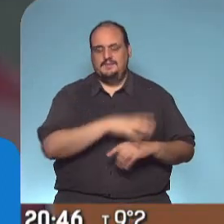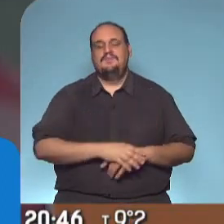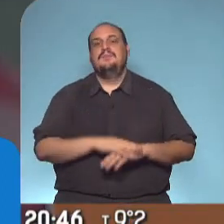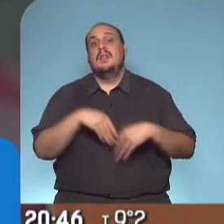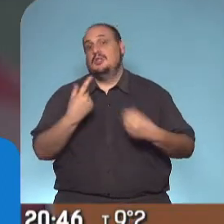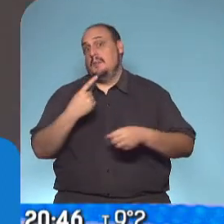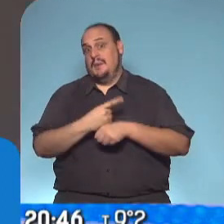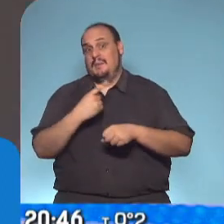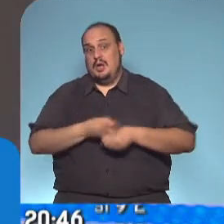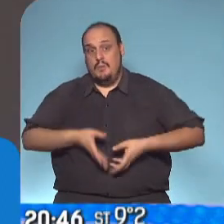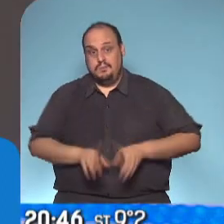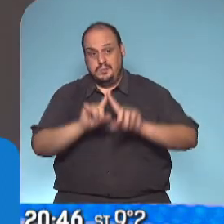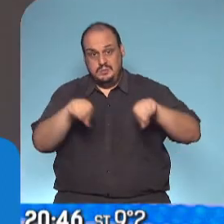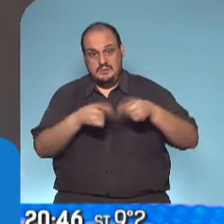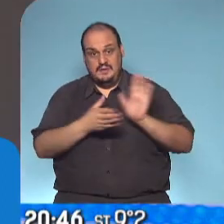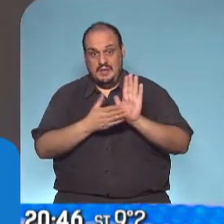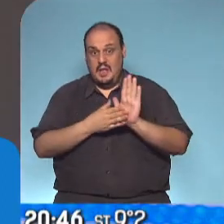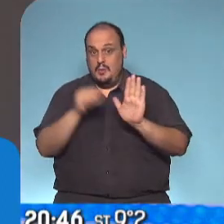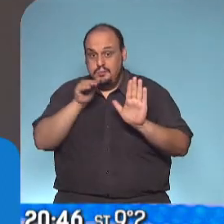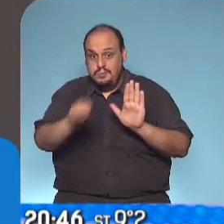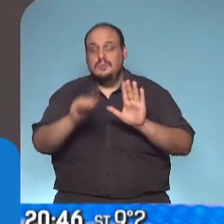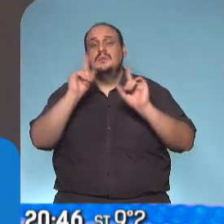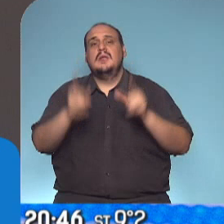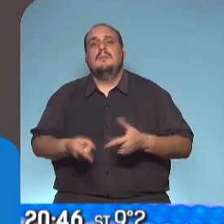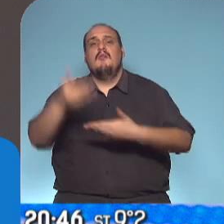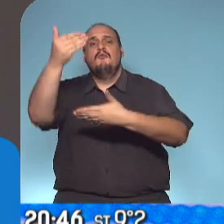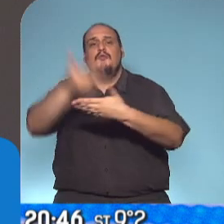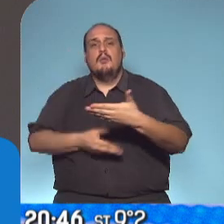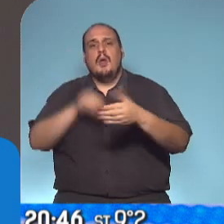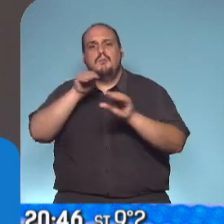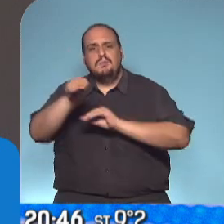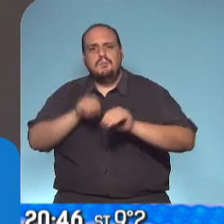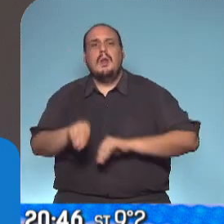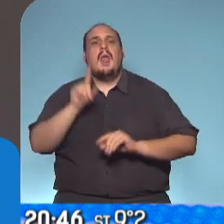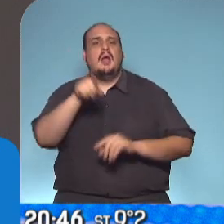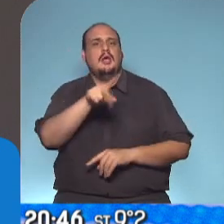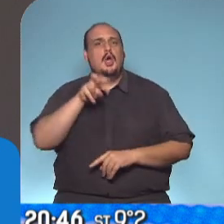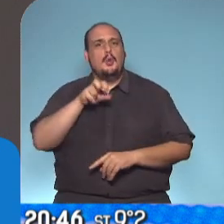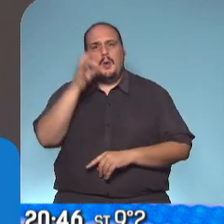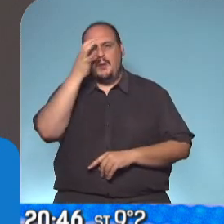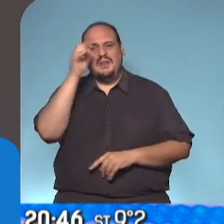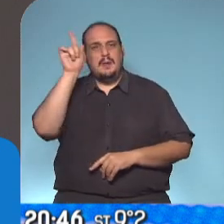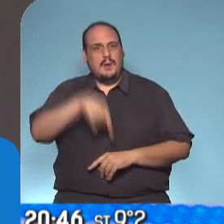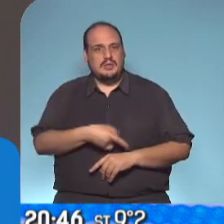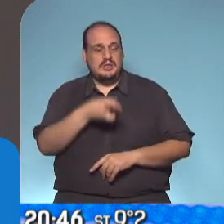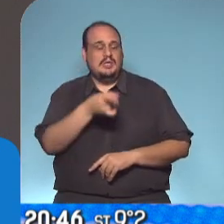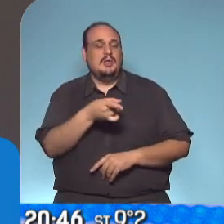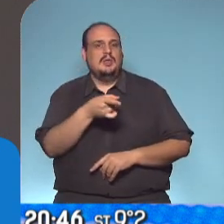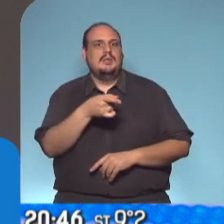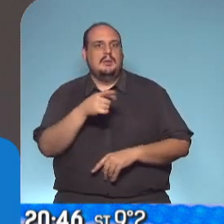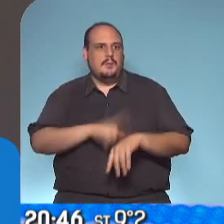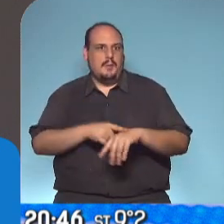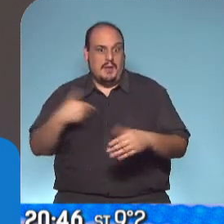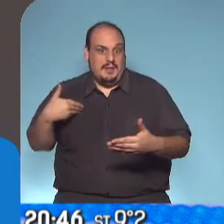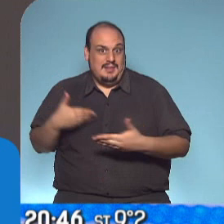el certificado de nacimiento, pero que además complete el formulario para poder cobrar el 20% que quedó para cuando ella termine y llegue este